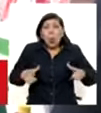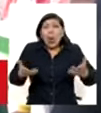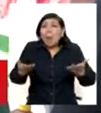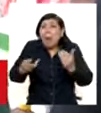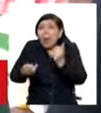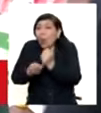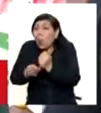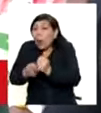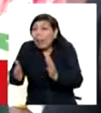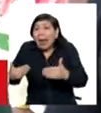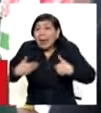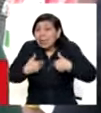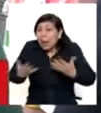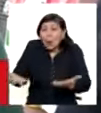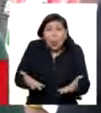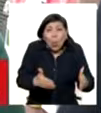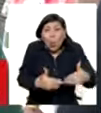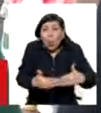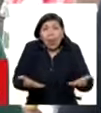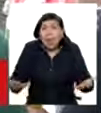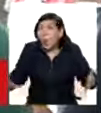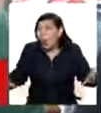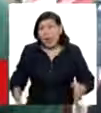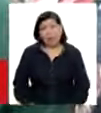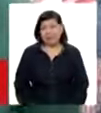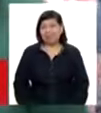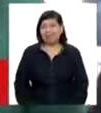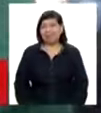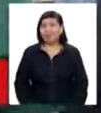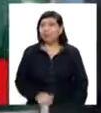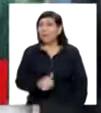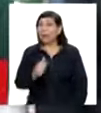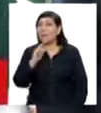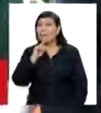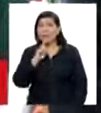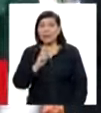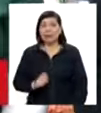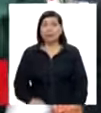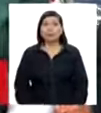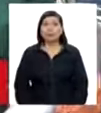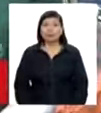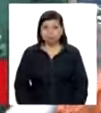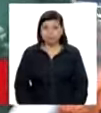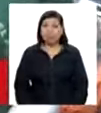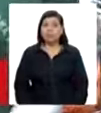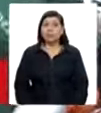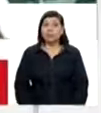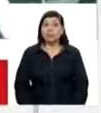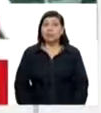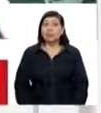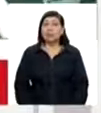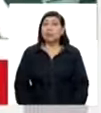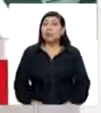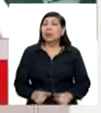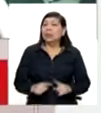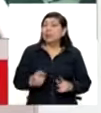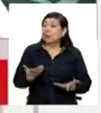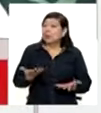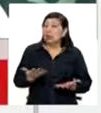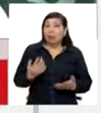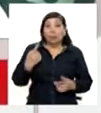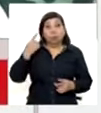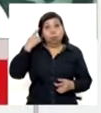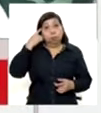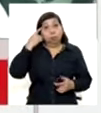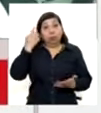adecuado para poder tenerlos, ¿no? Claro, entendemos. Mafer, sí, María Fernanda, tenemos consulta desde estudios. Sí, Vanessa, la memoria suele ser